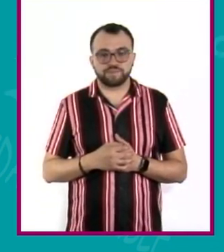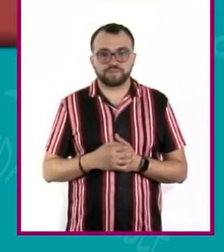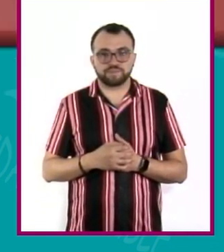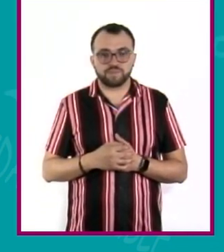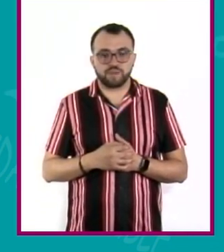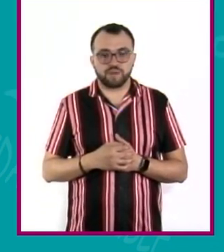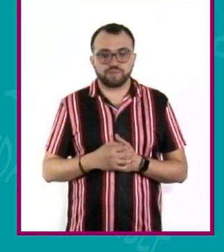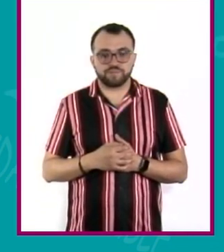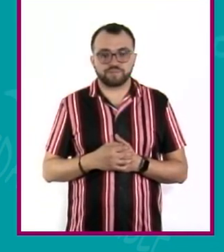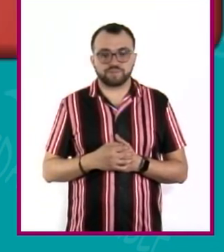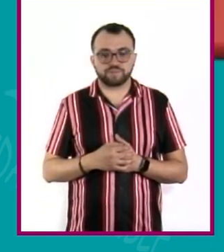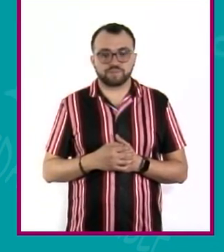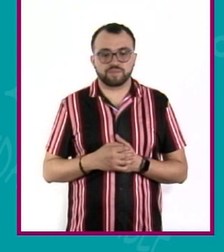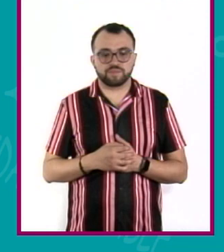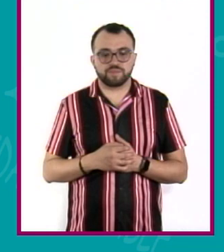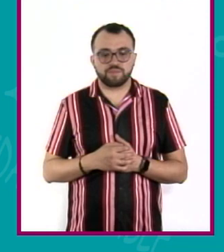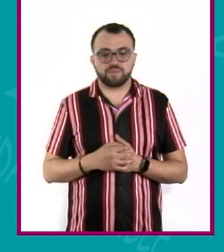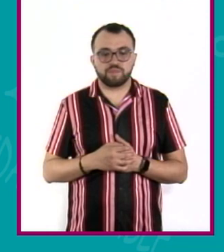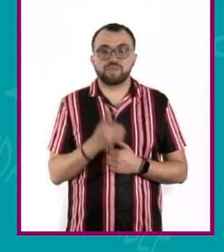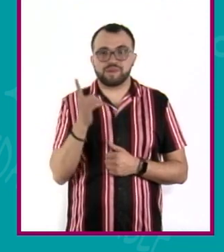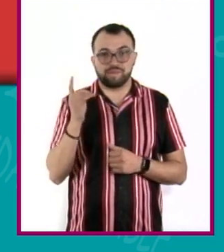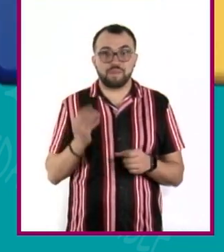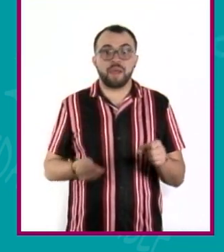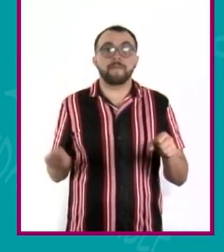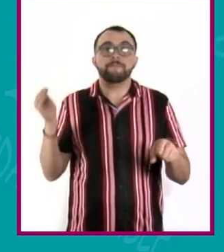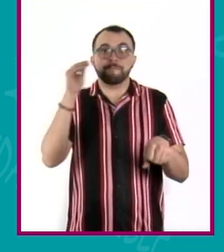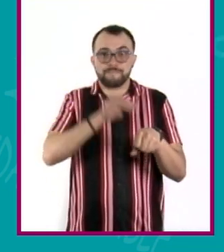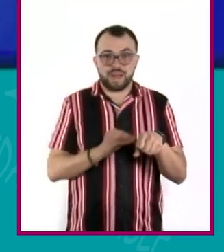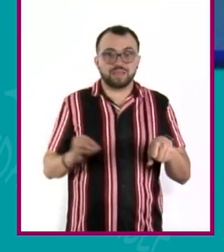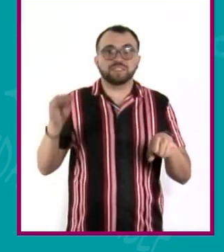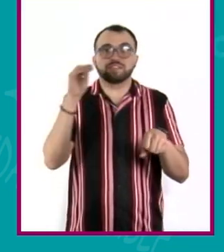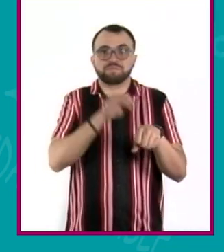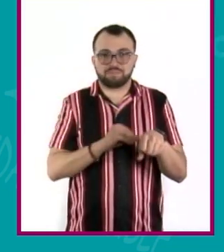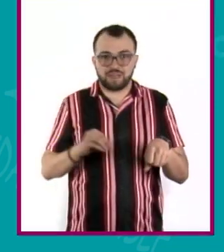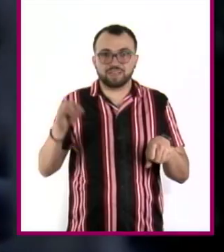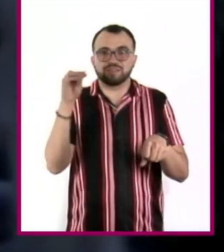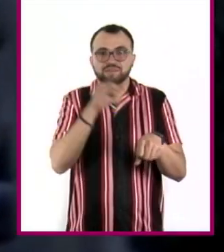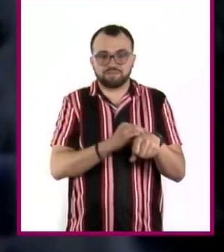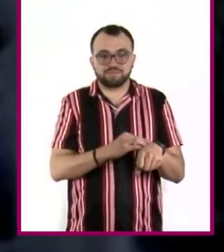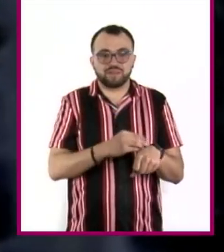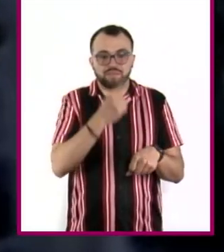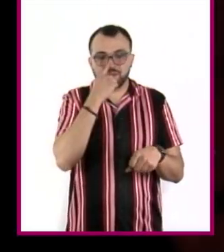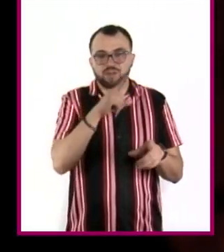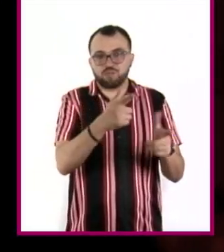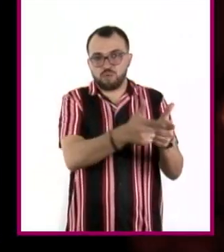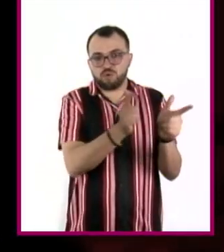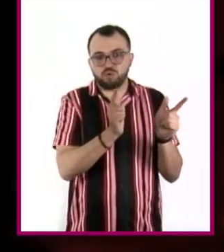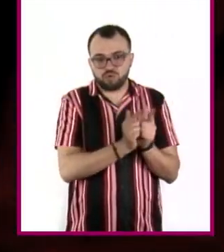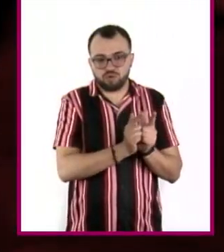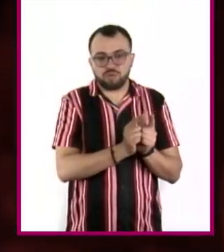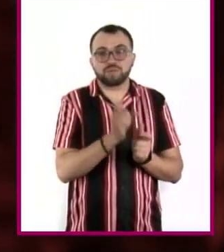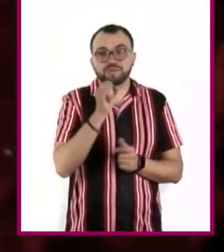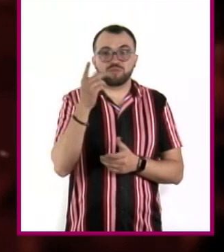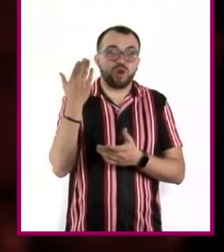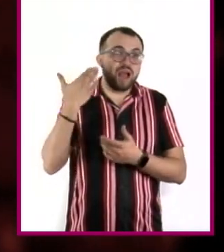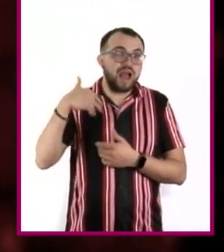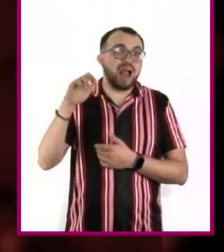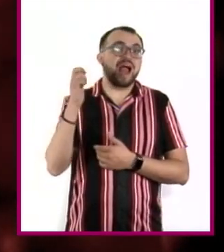Letonia, Lituania y Rumania, así como Croacia, Albania y otros tantos países de la ex Unión